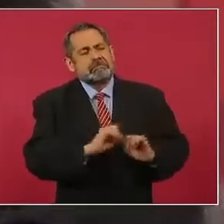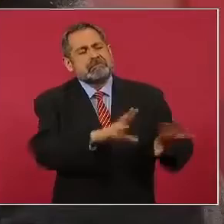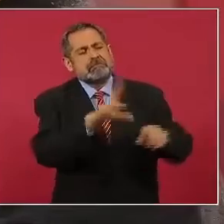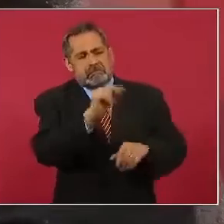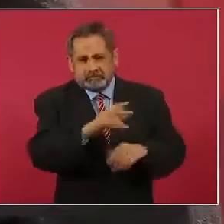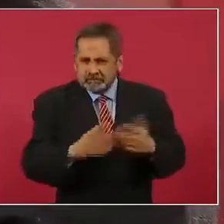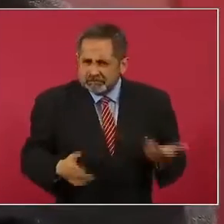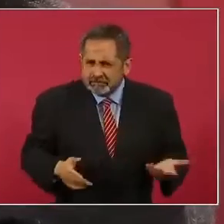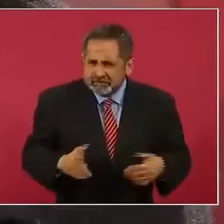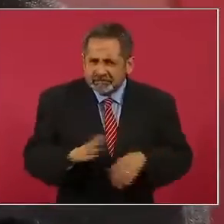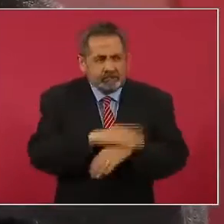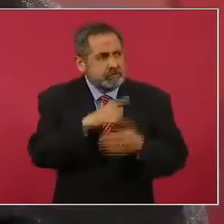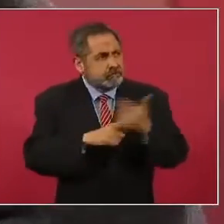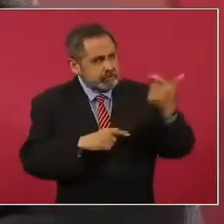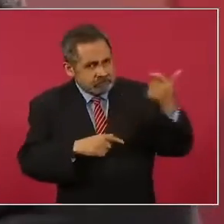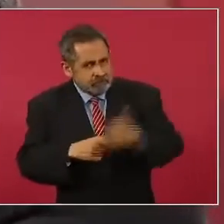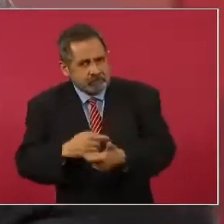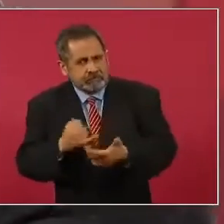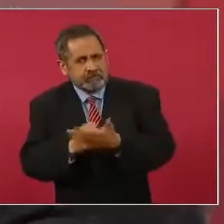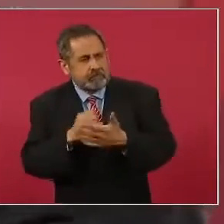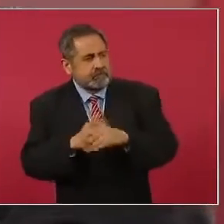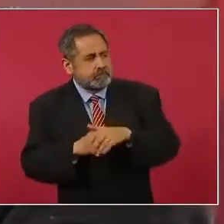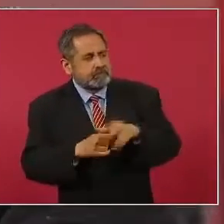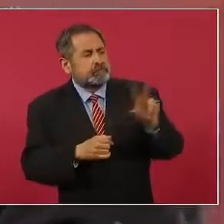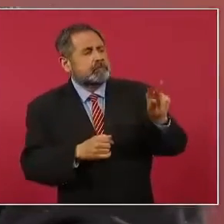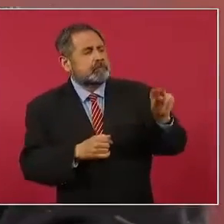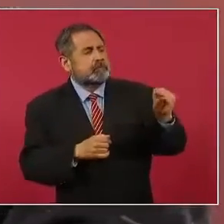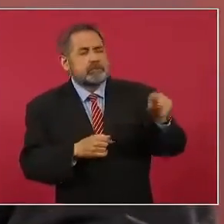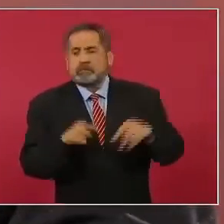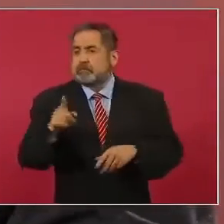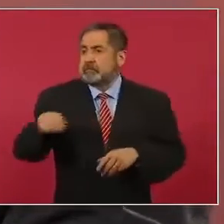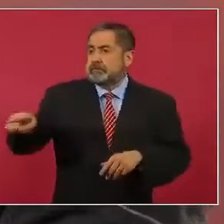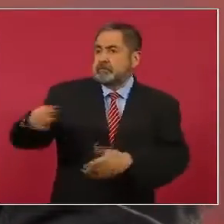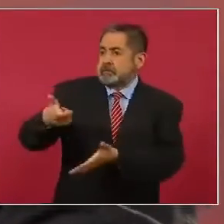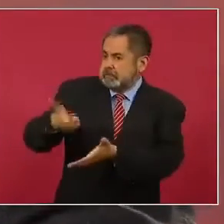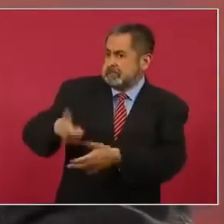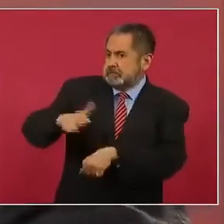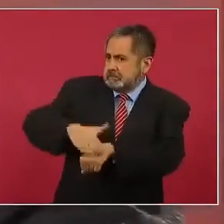a los de arriba y le cobraban cada vez más